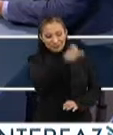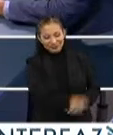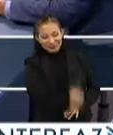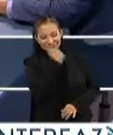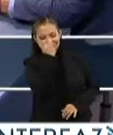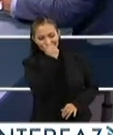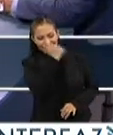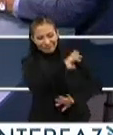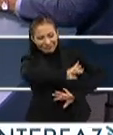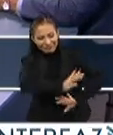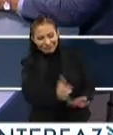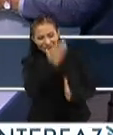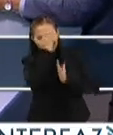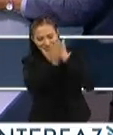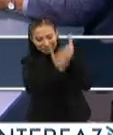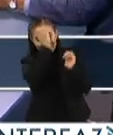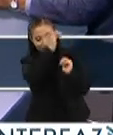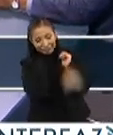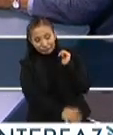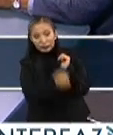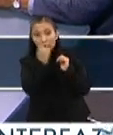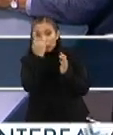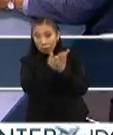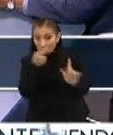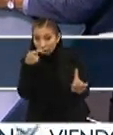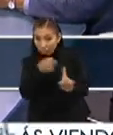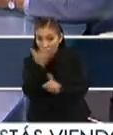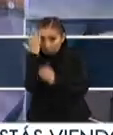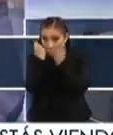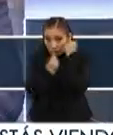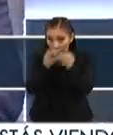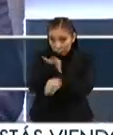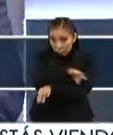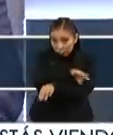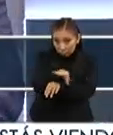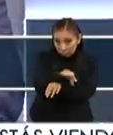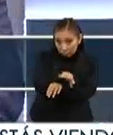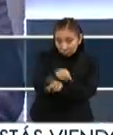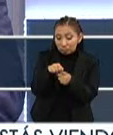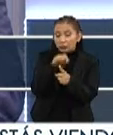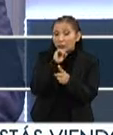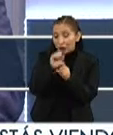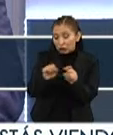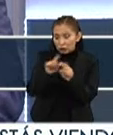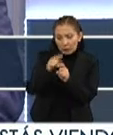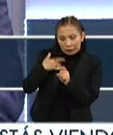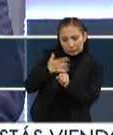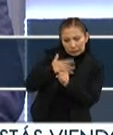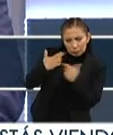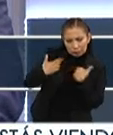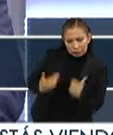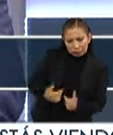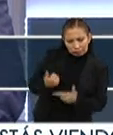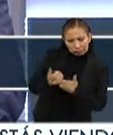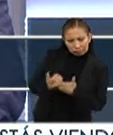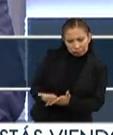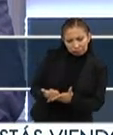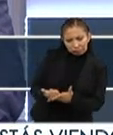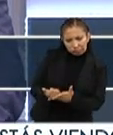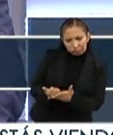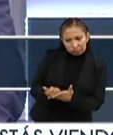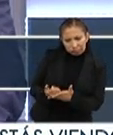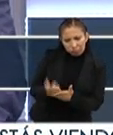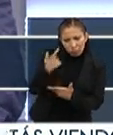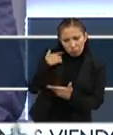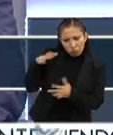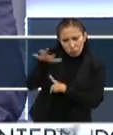no simplemente tenga conocimientos de diseño, sino también cuestiones sociales, humanísticas, que le